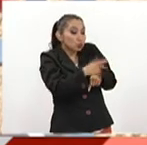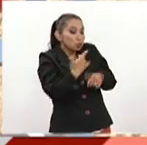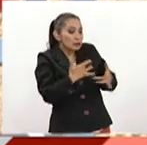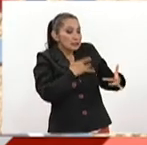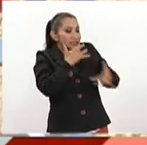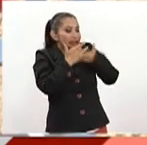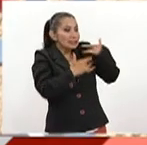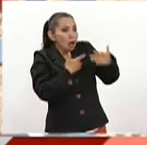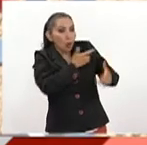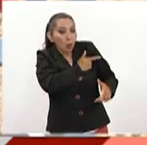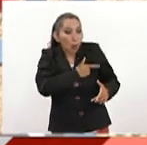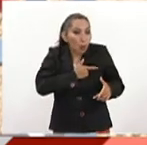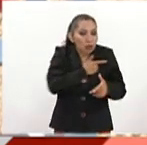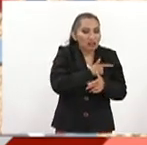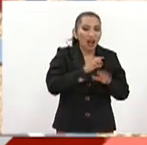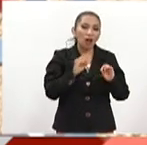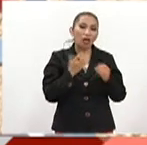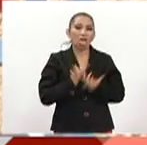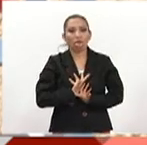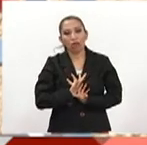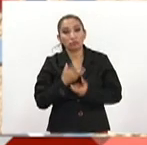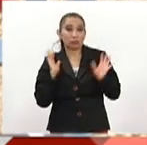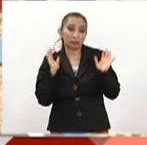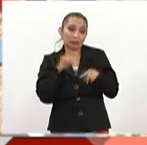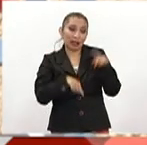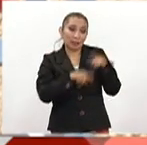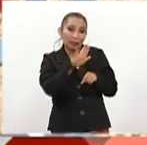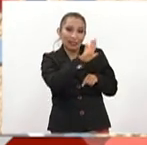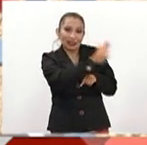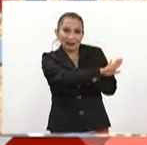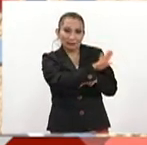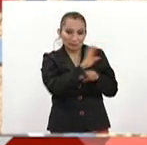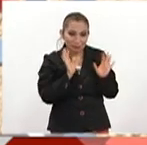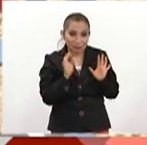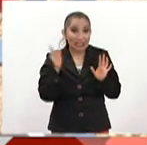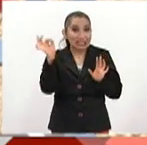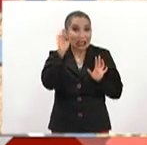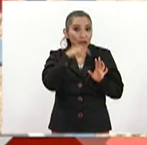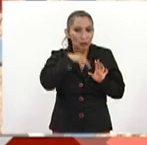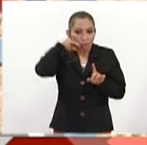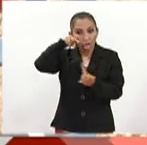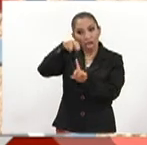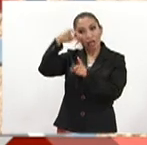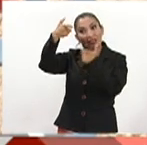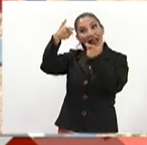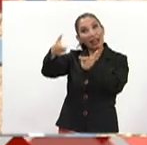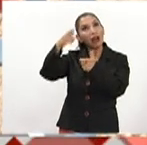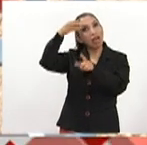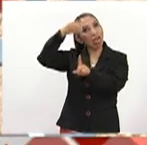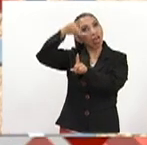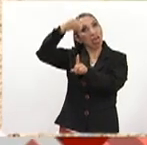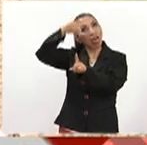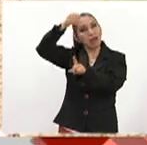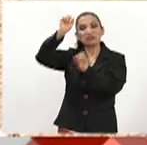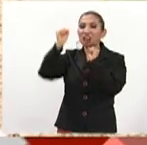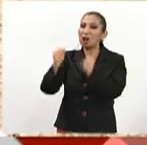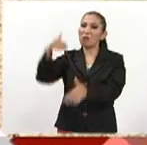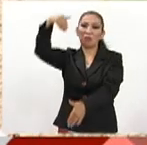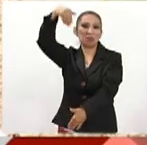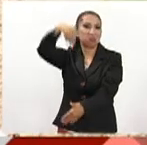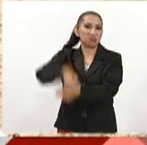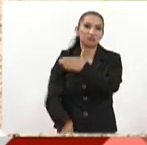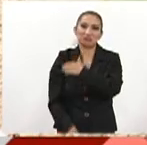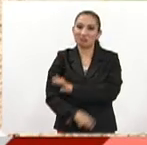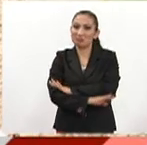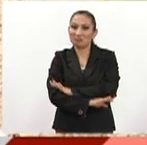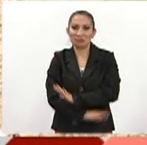estés haciendo tu emprendimiento. Si tu enfoque es el dinero, probablemente vayas a fracasar.